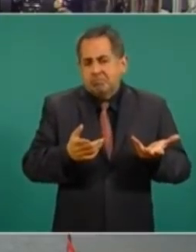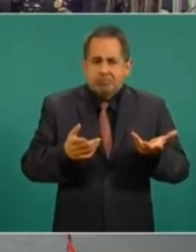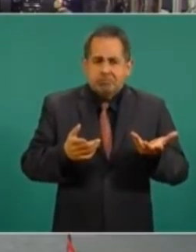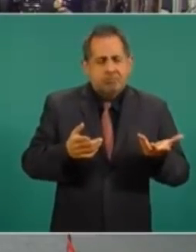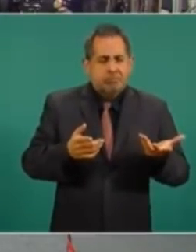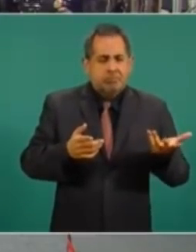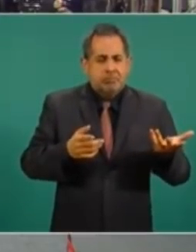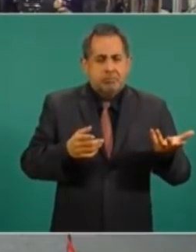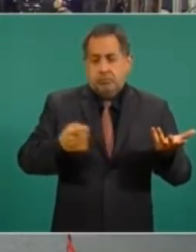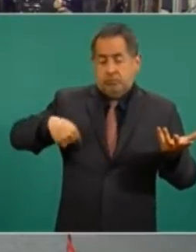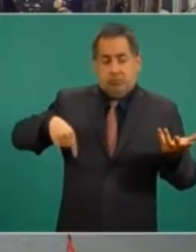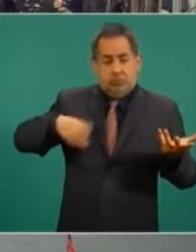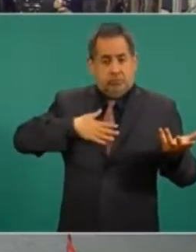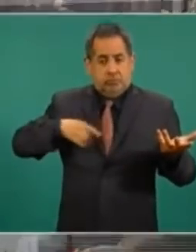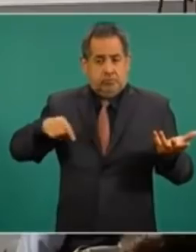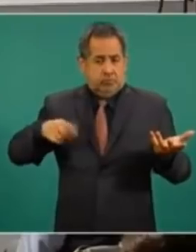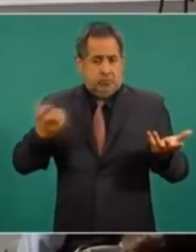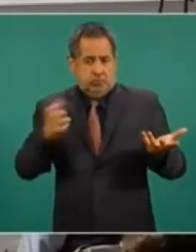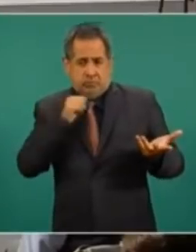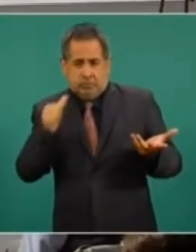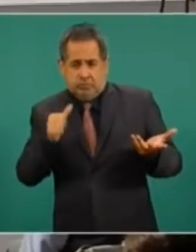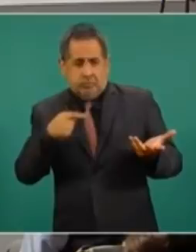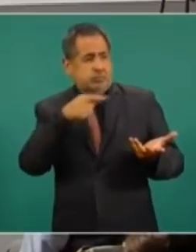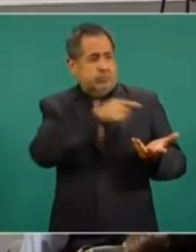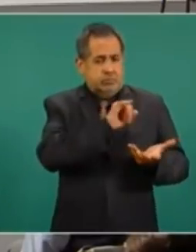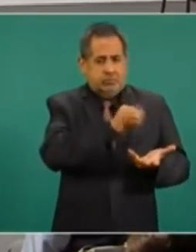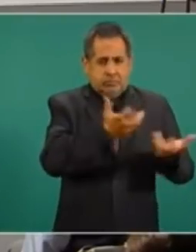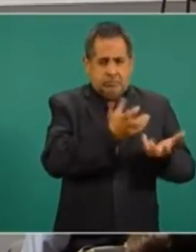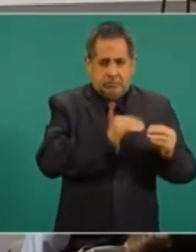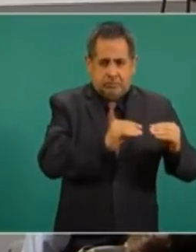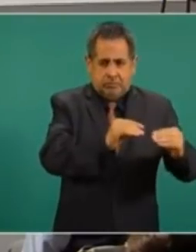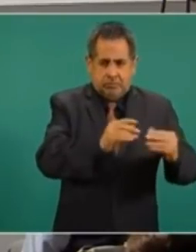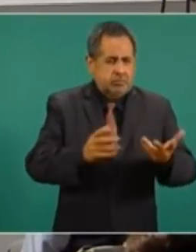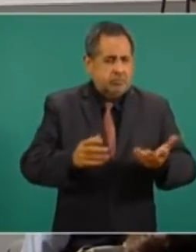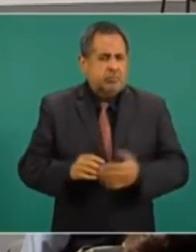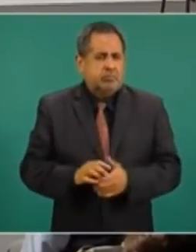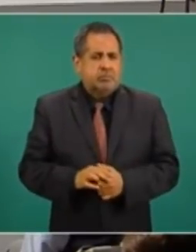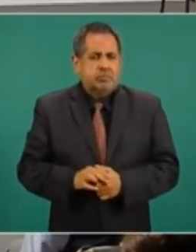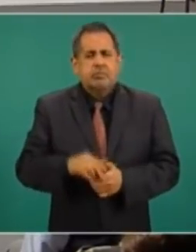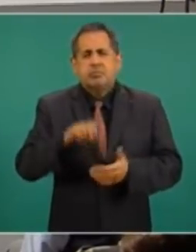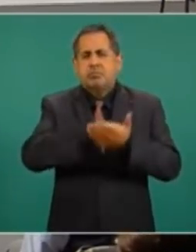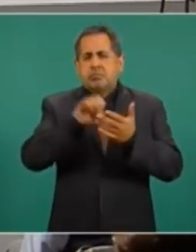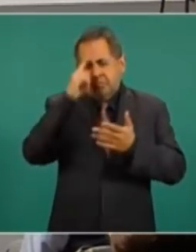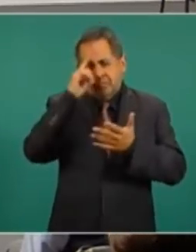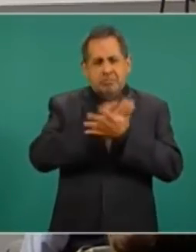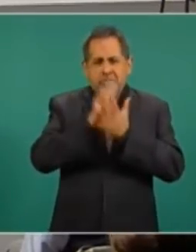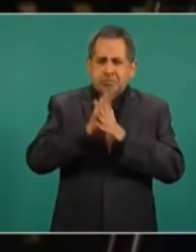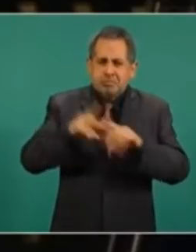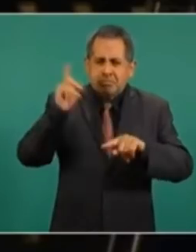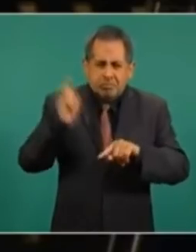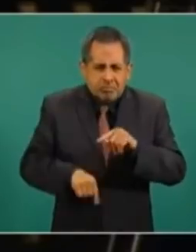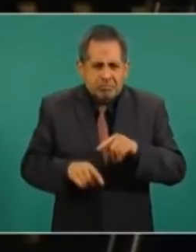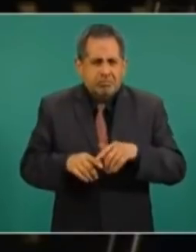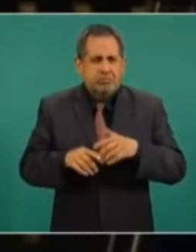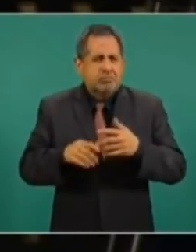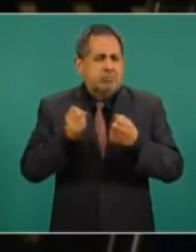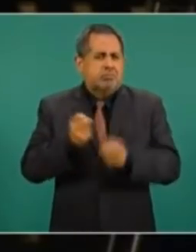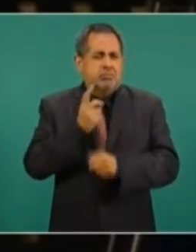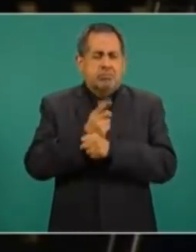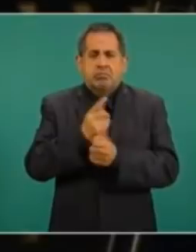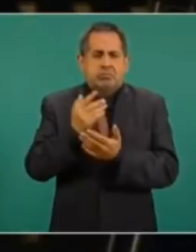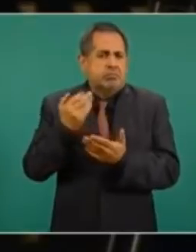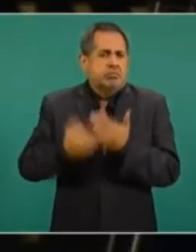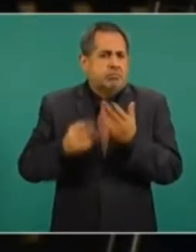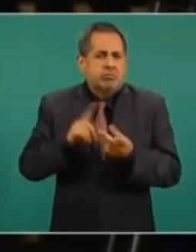nuestros agentes de investigación no están haciendo, por ejemplo, para combatir la delincuencia y la seguridad?